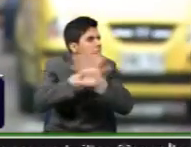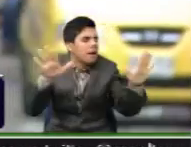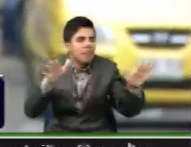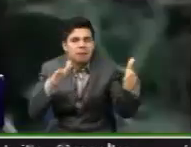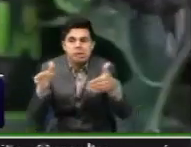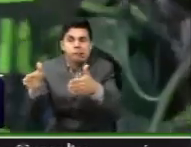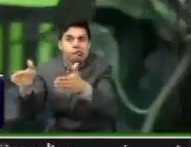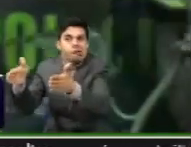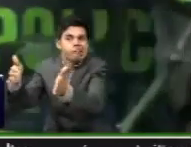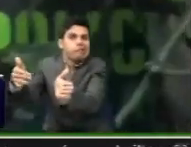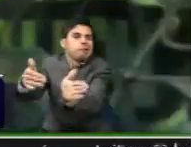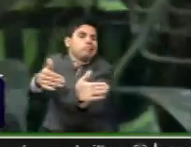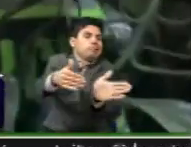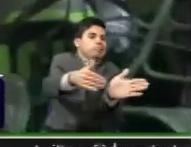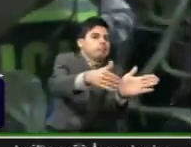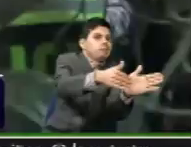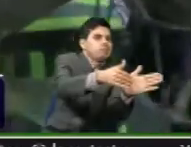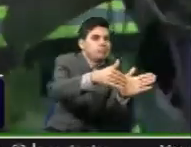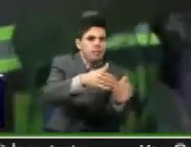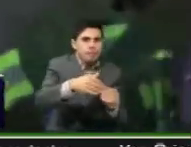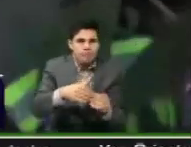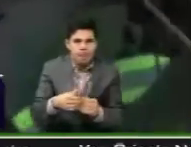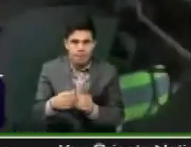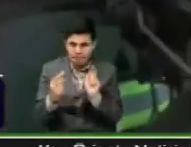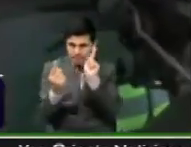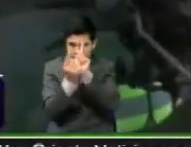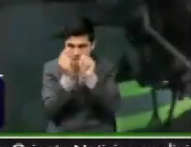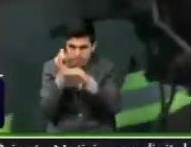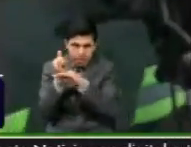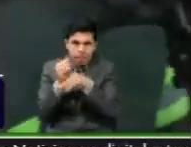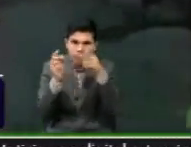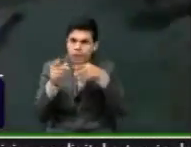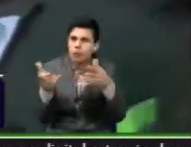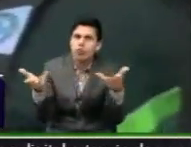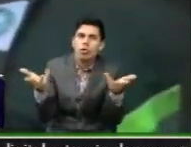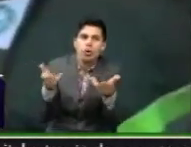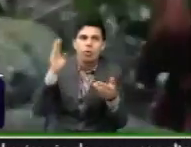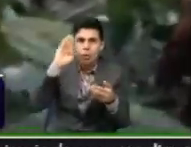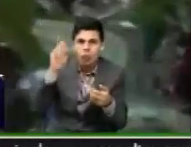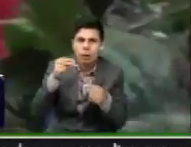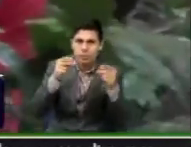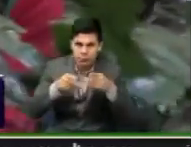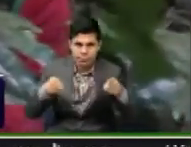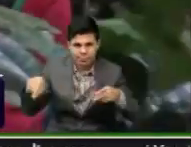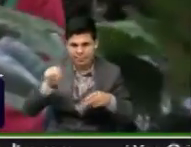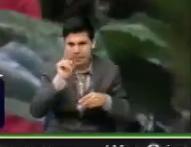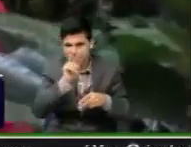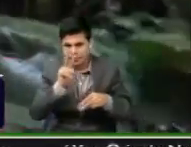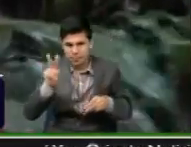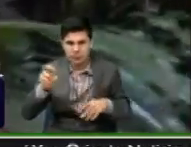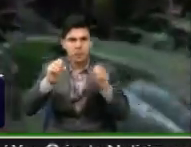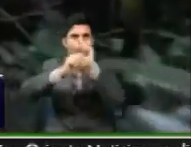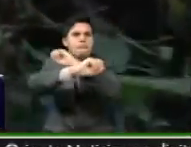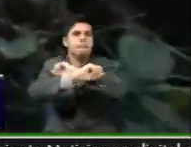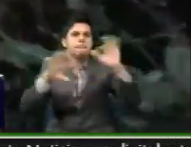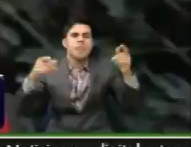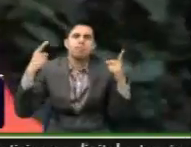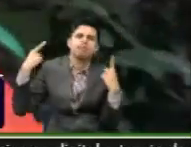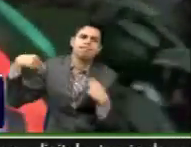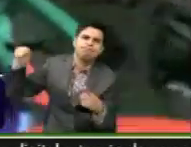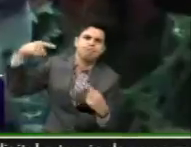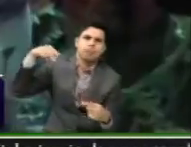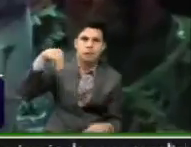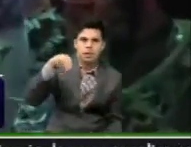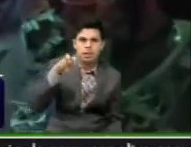destino. Estas fueron las primeras imágenes que se conocieron de los 22 caminantes que se perdieron en su expedición por el sector